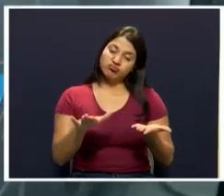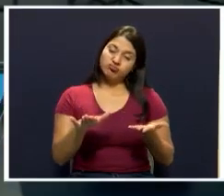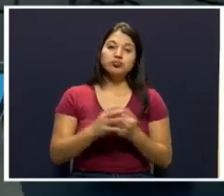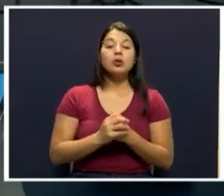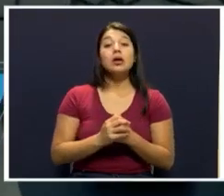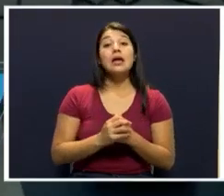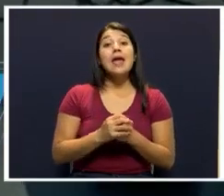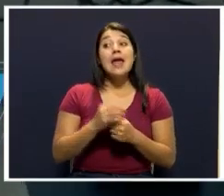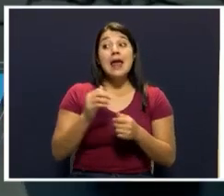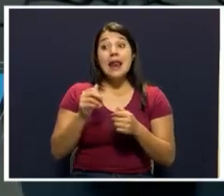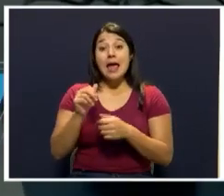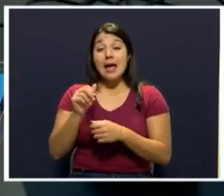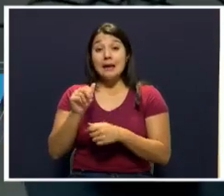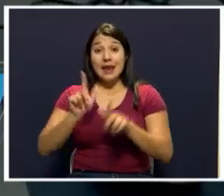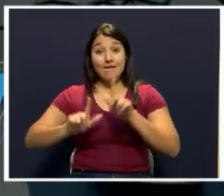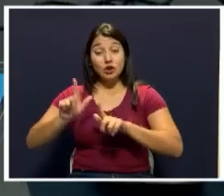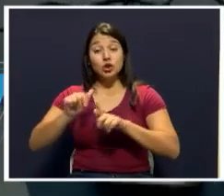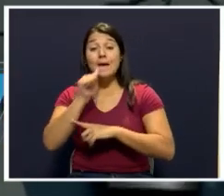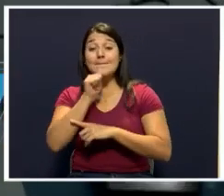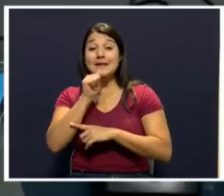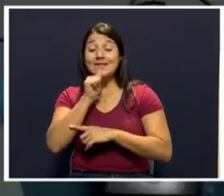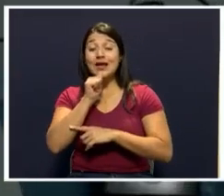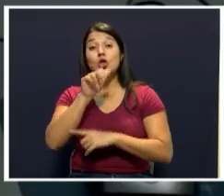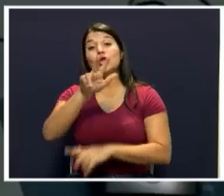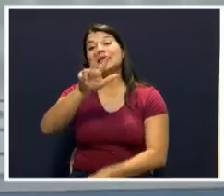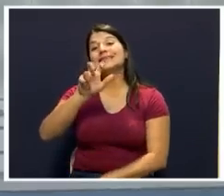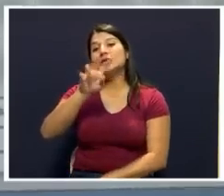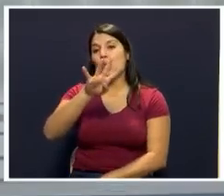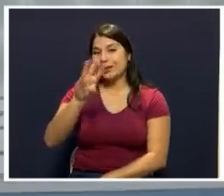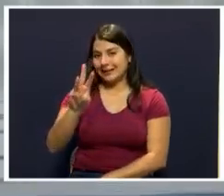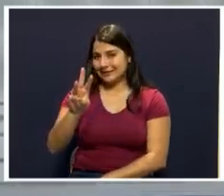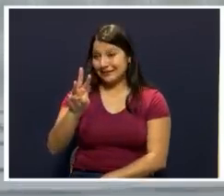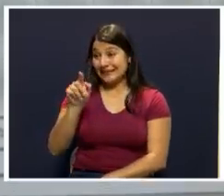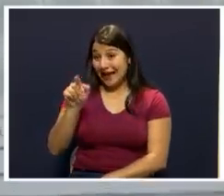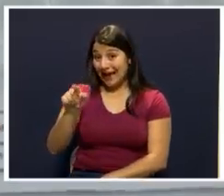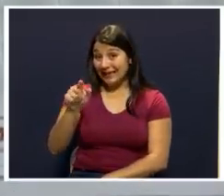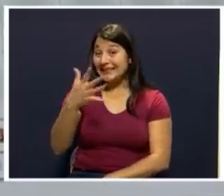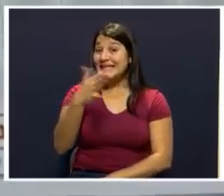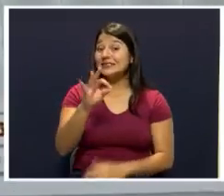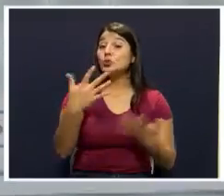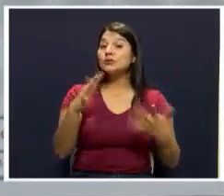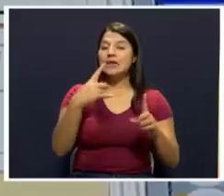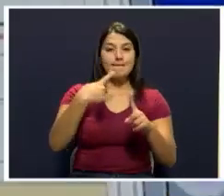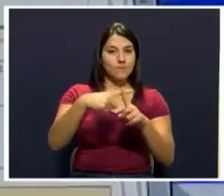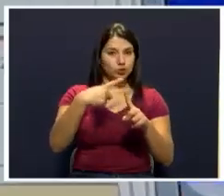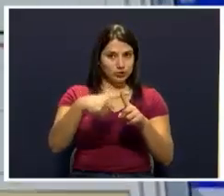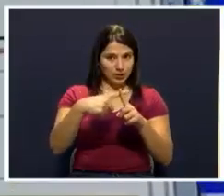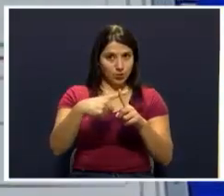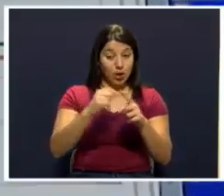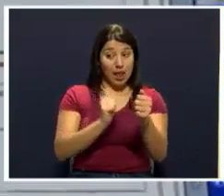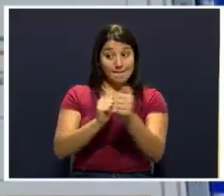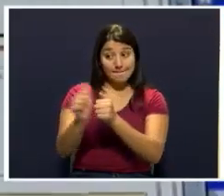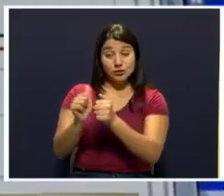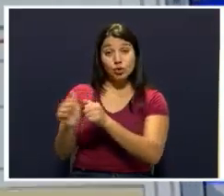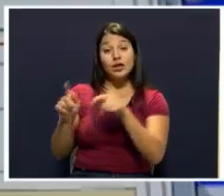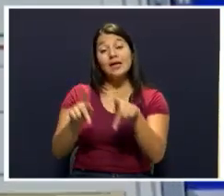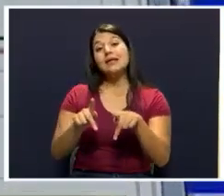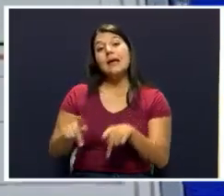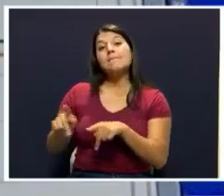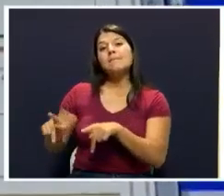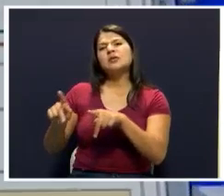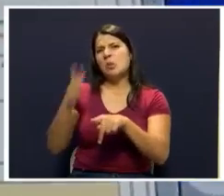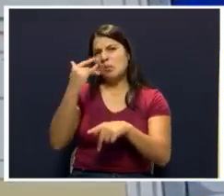se han realizado 346 pruebas, de ellas 19 han salido positivas. La mayoría de estas personas, la razón